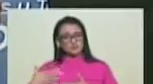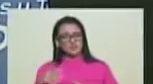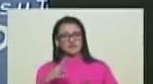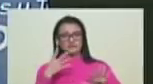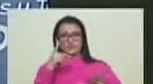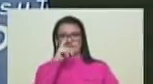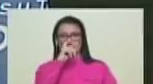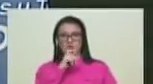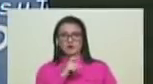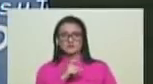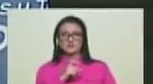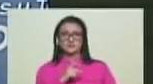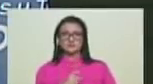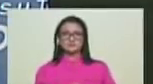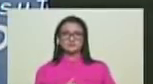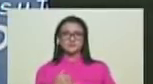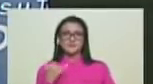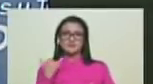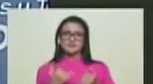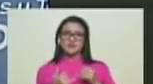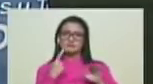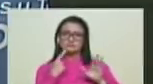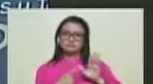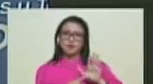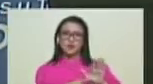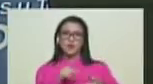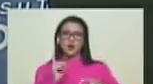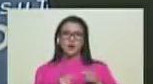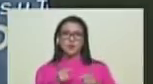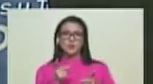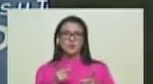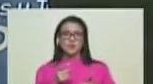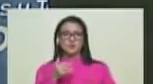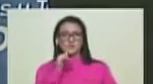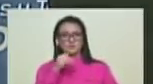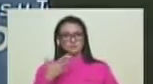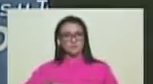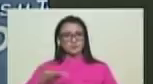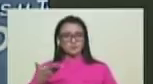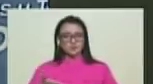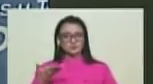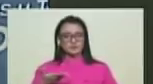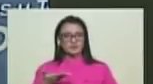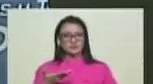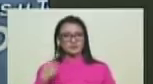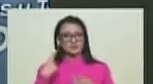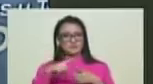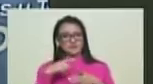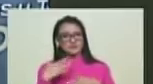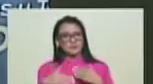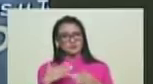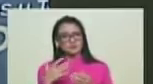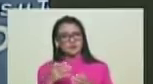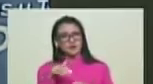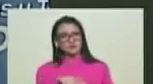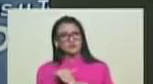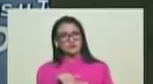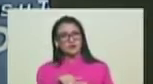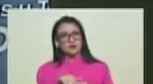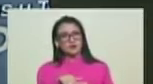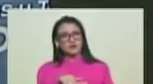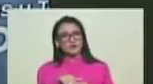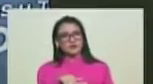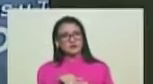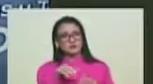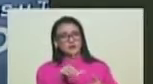años. Finalmente, también mostró algunos datos importantes de lo que han sido los diferentes procesos electorales en países de